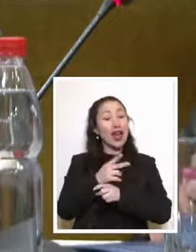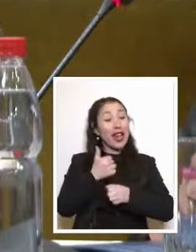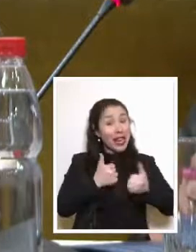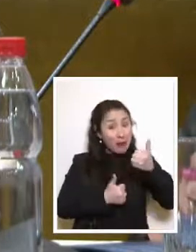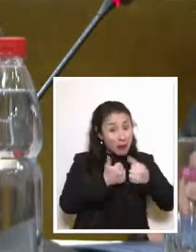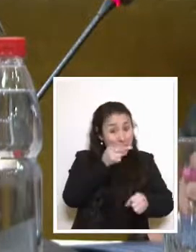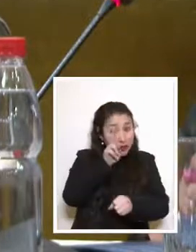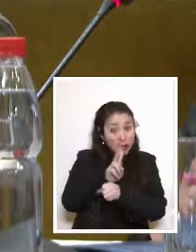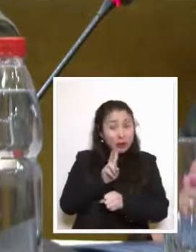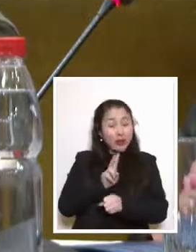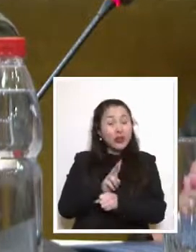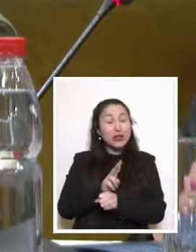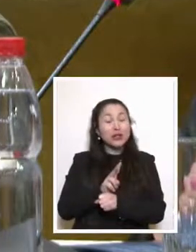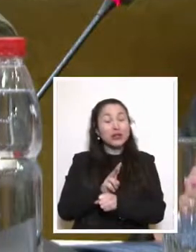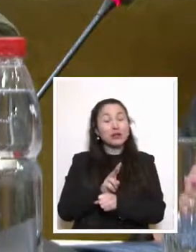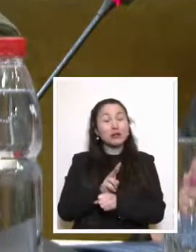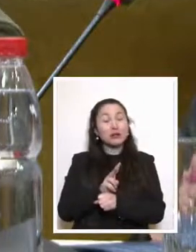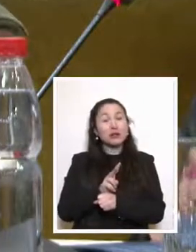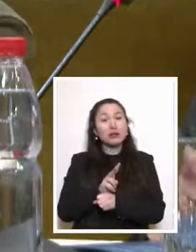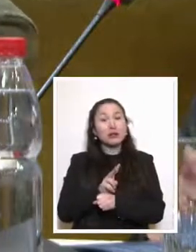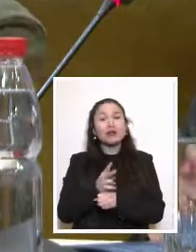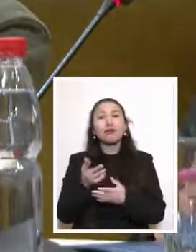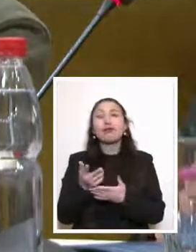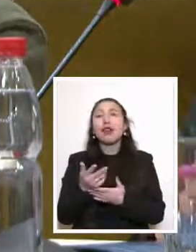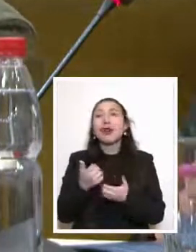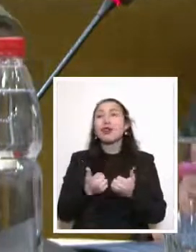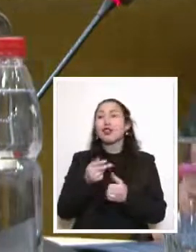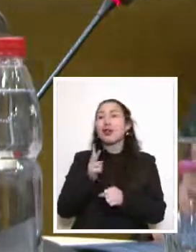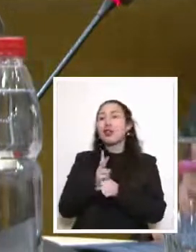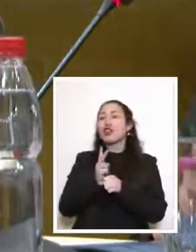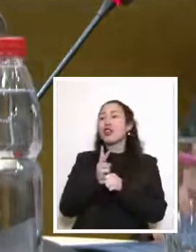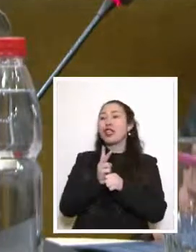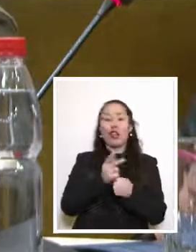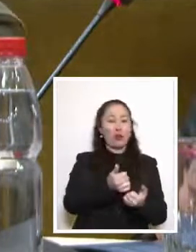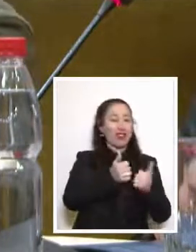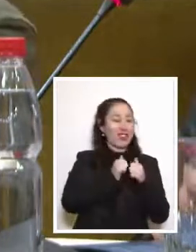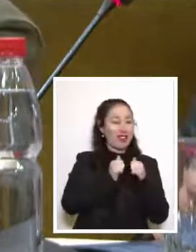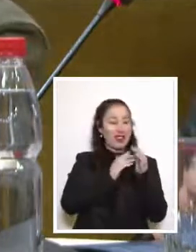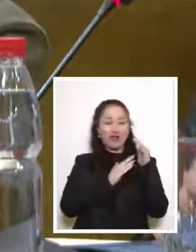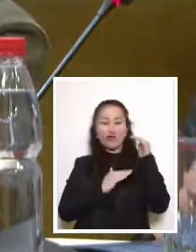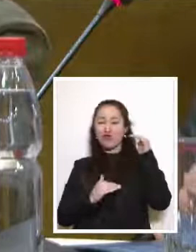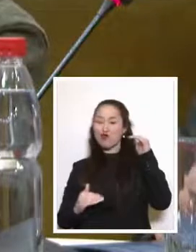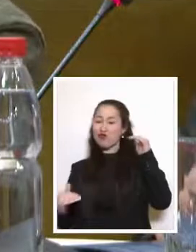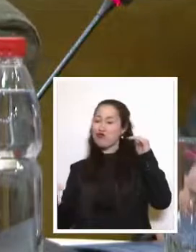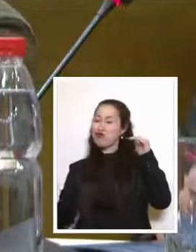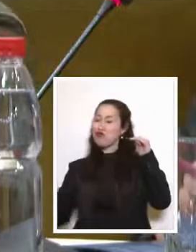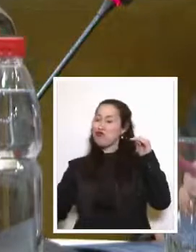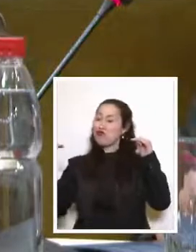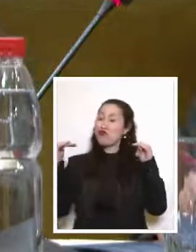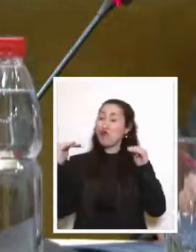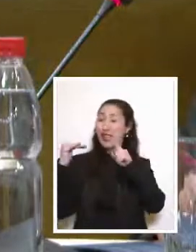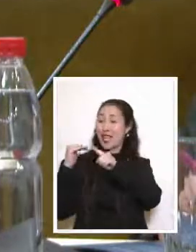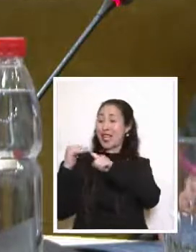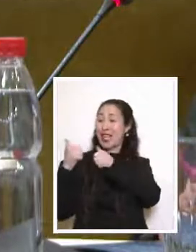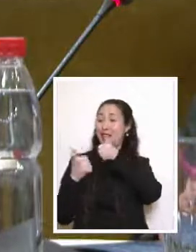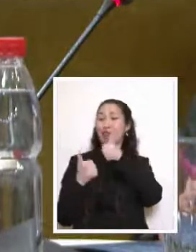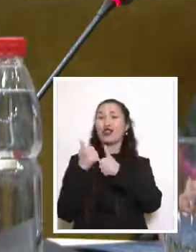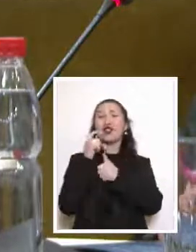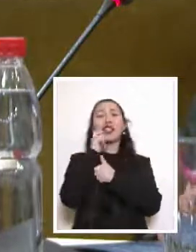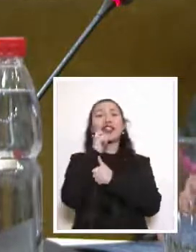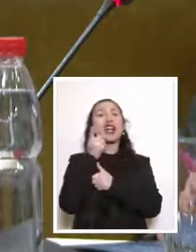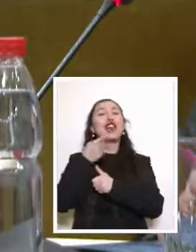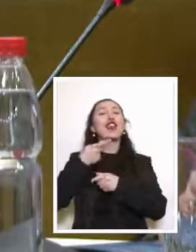docente que es capaz de estar a la altura de este desafío es una profesión que es de, como decimos